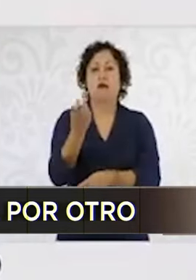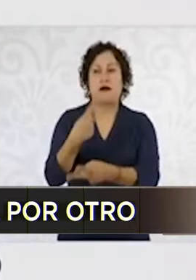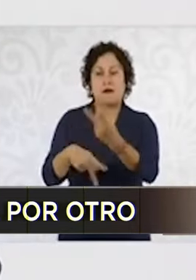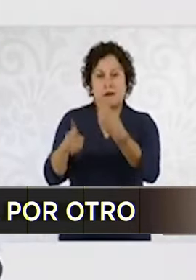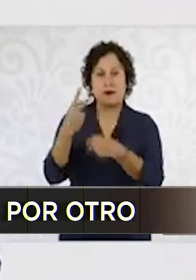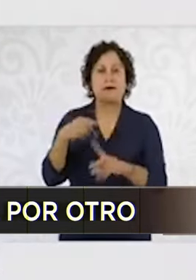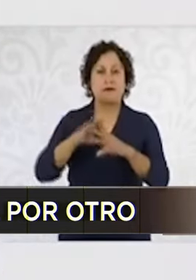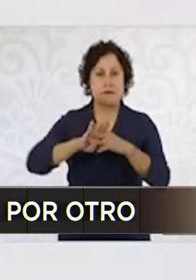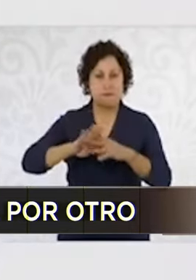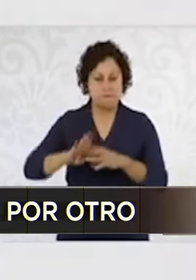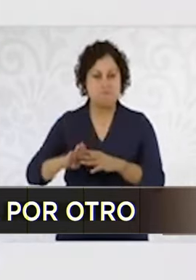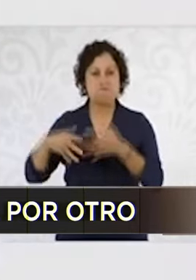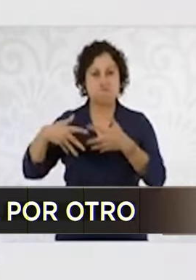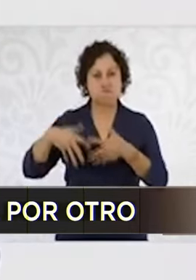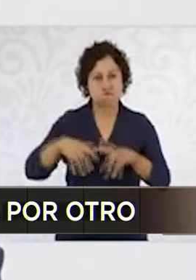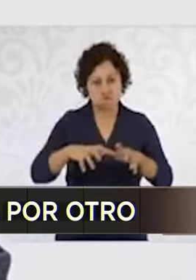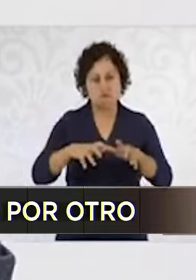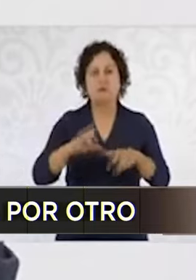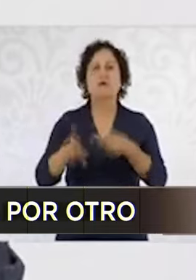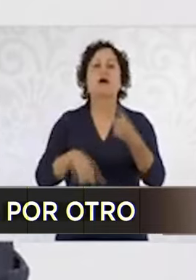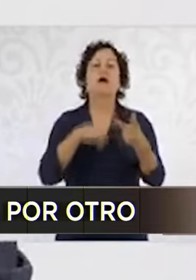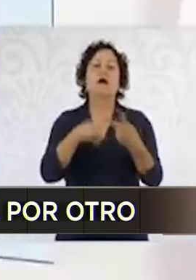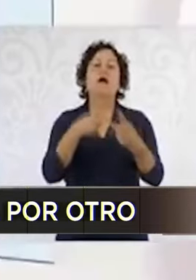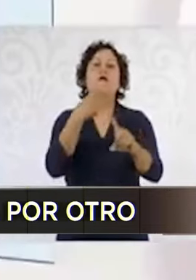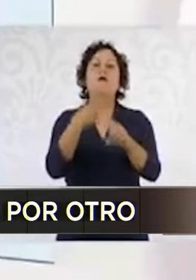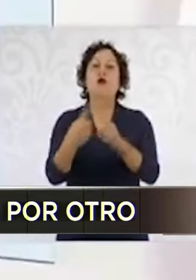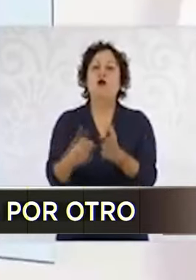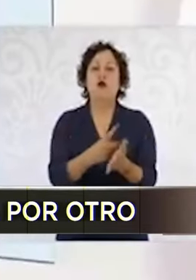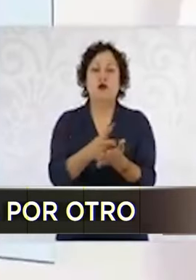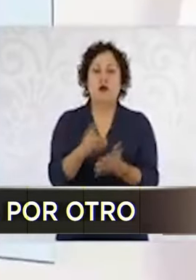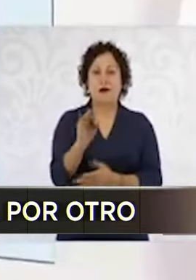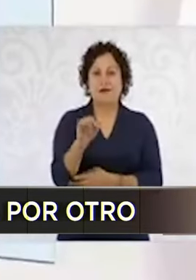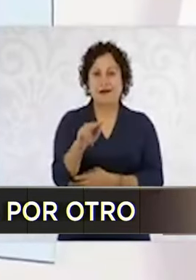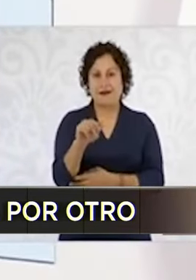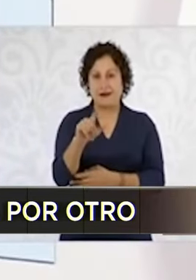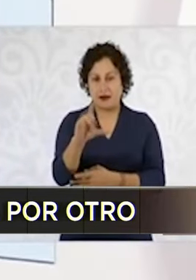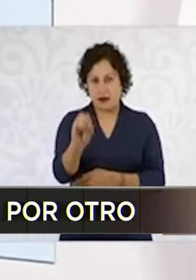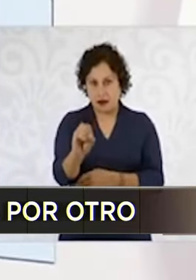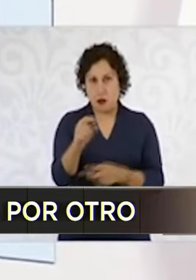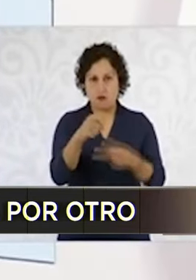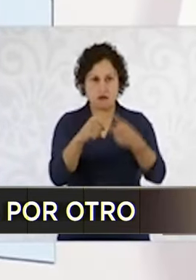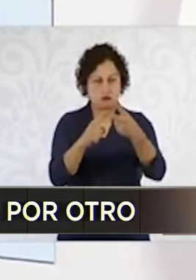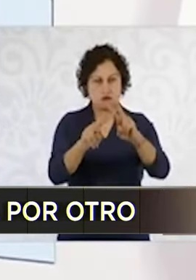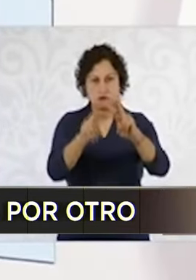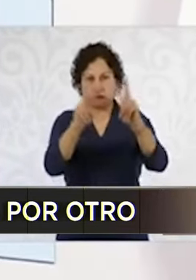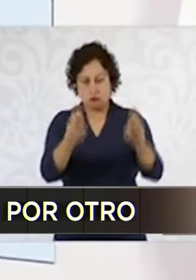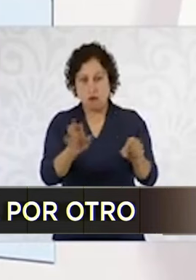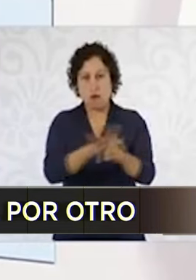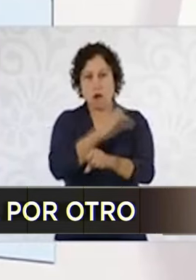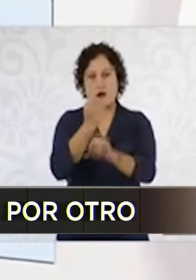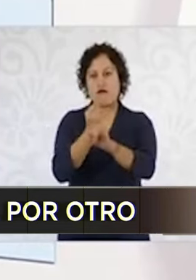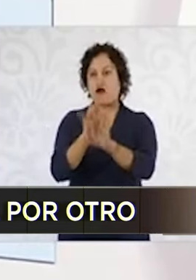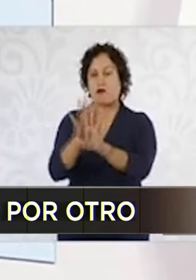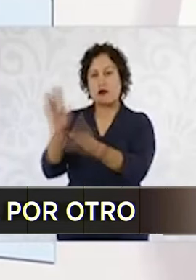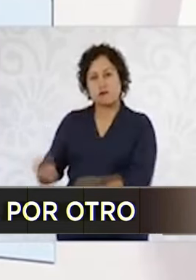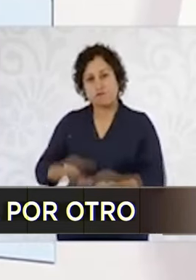se depreció contra el dólar y Canadá también reaccionó al tema, ya que su ministro de Industria declaró que Ottawa le